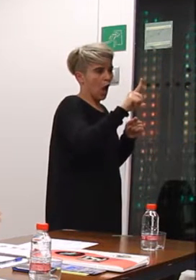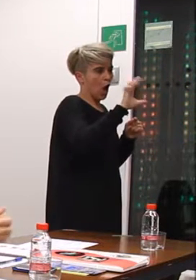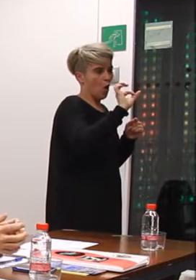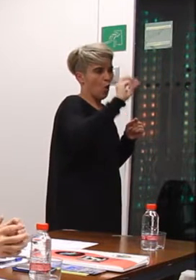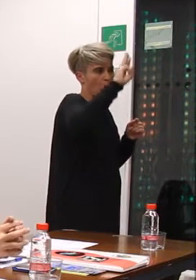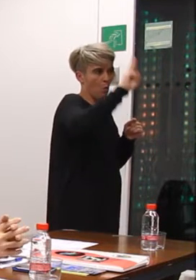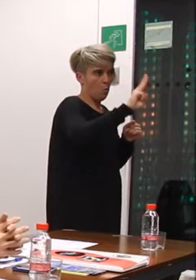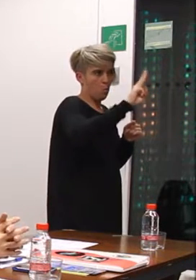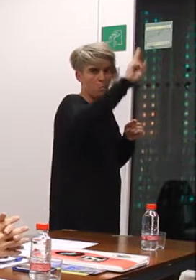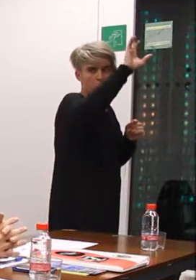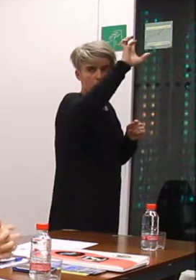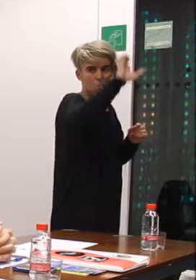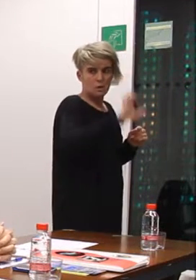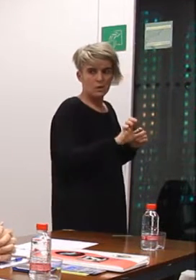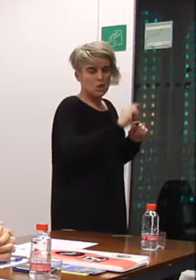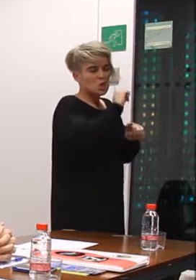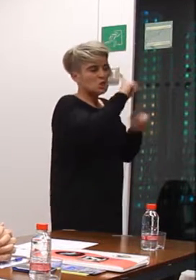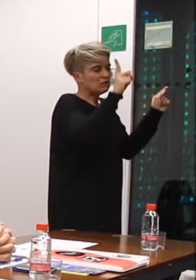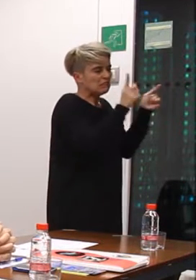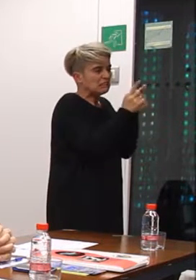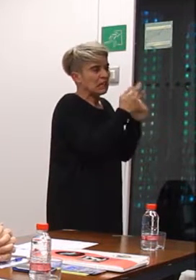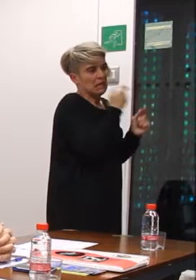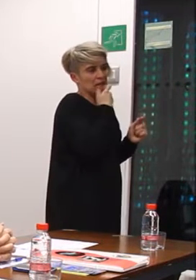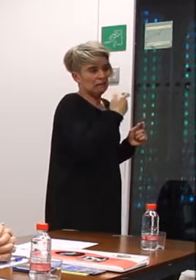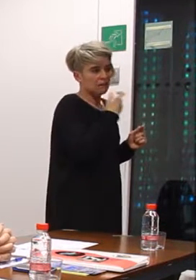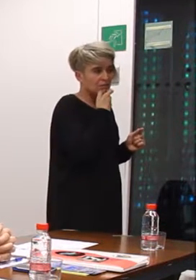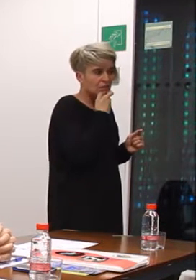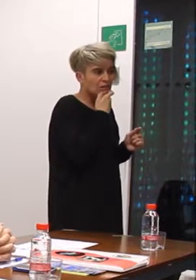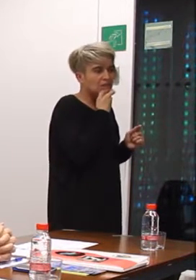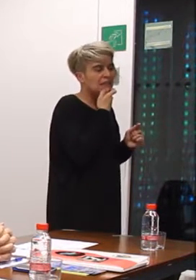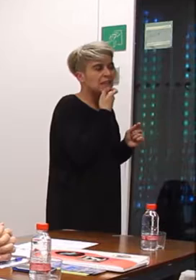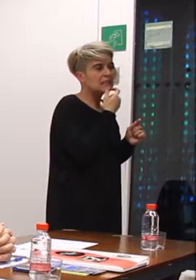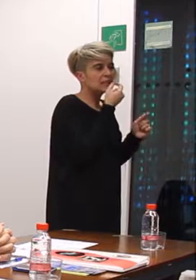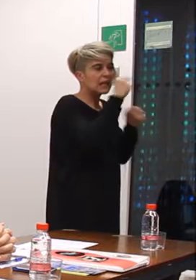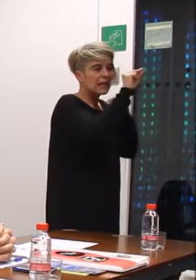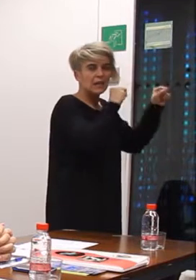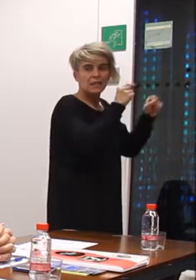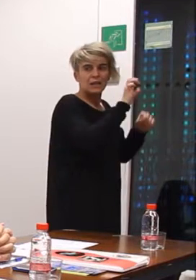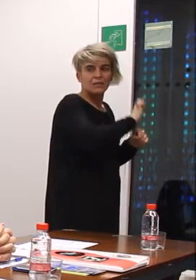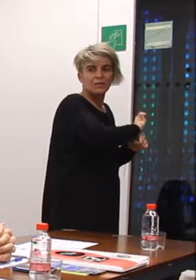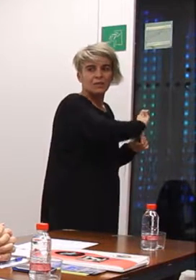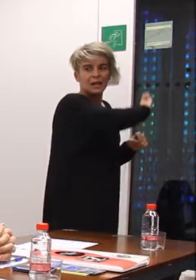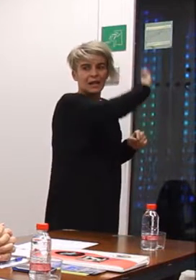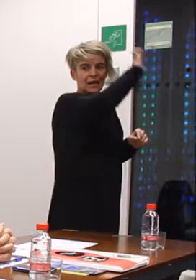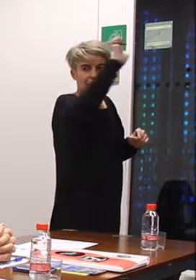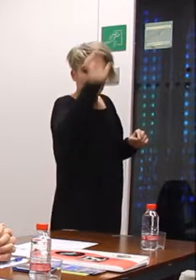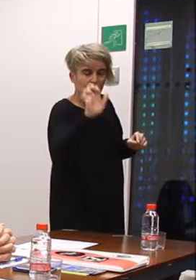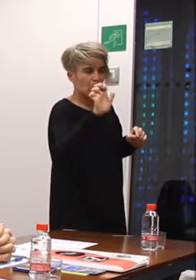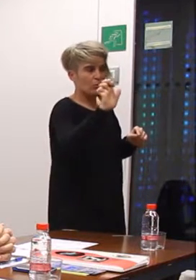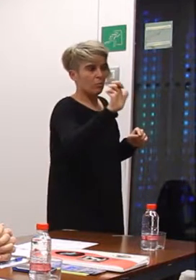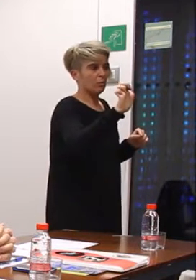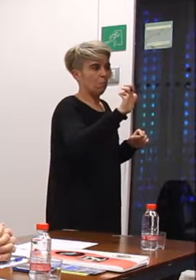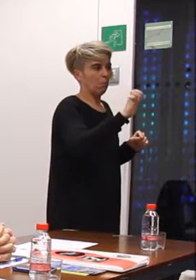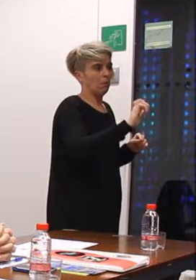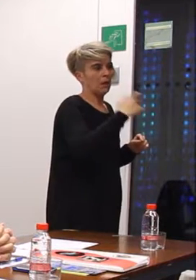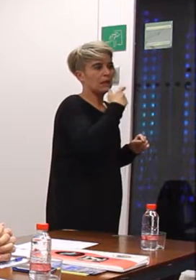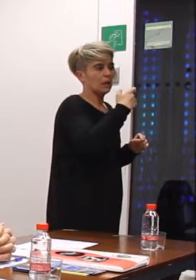AROPE también son las siglas en inglés, porque es un indicador europeo, que es Alt Risk of Poverty and